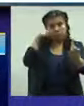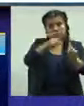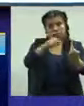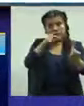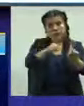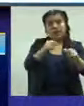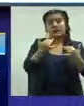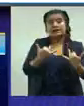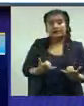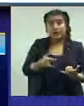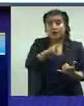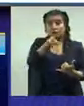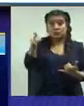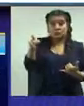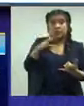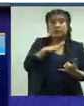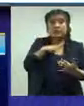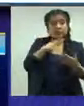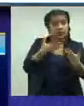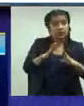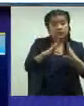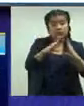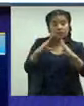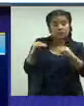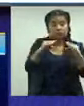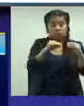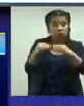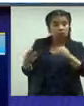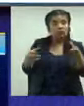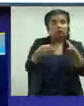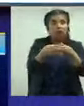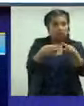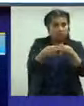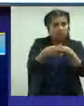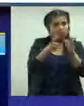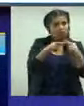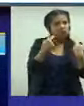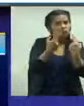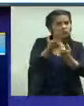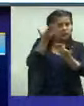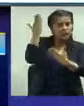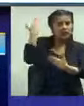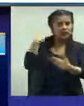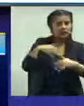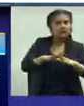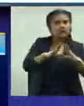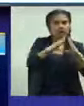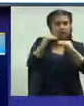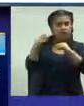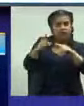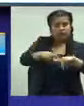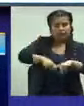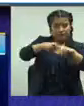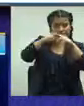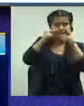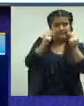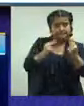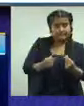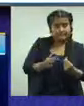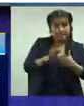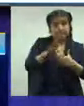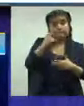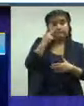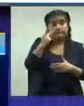que ya usted estuvo con nosotros en la comisión un par de veces hablando de los préstamos. Vemos